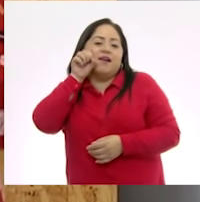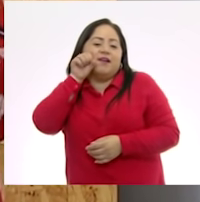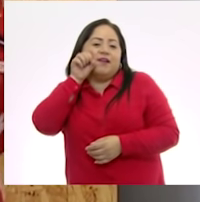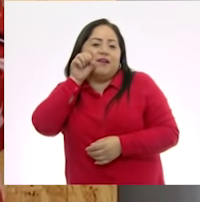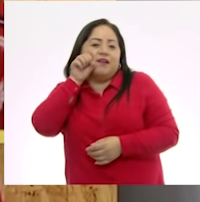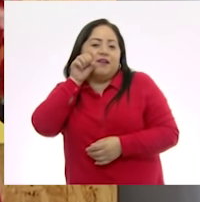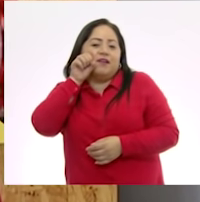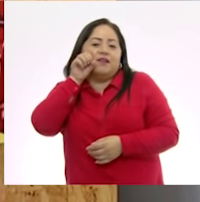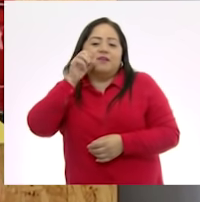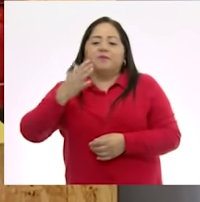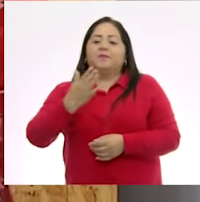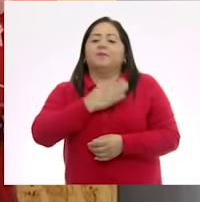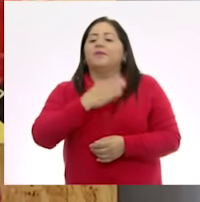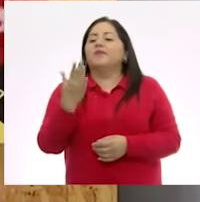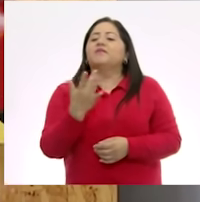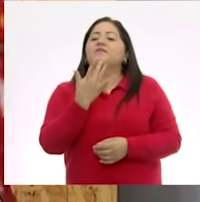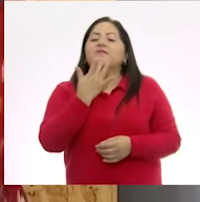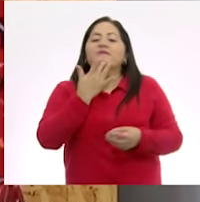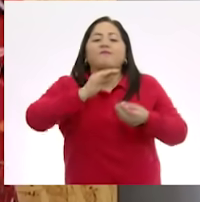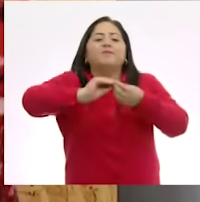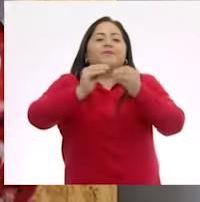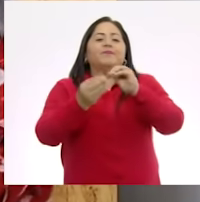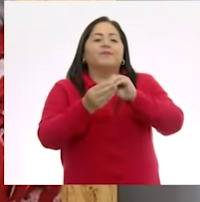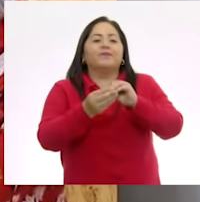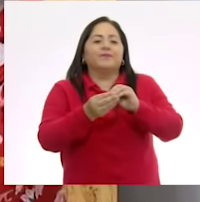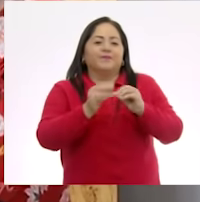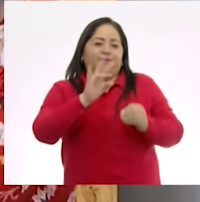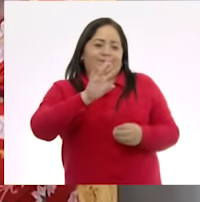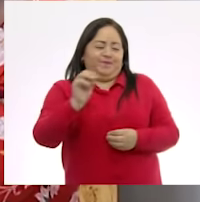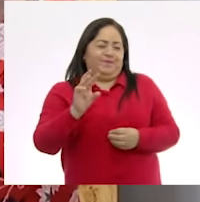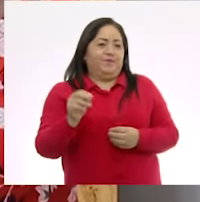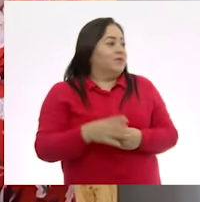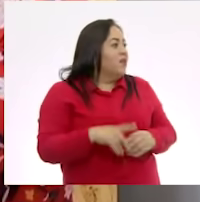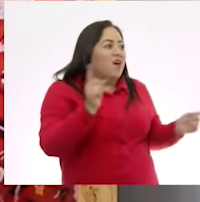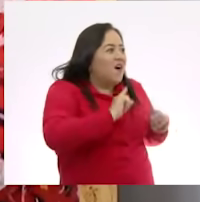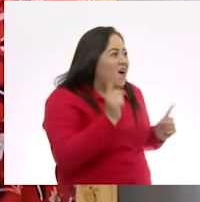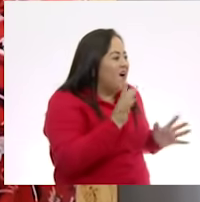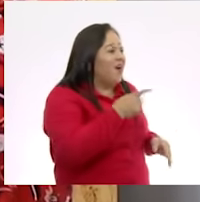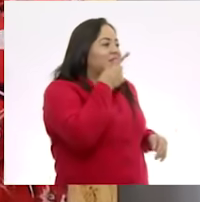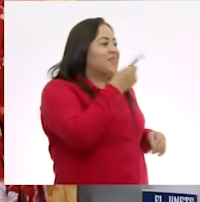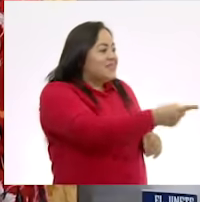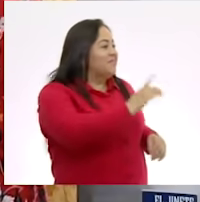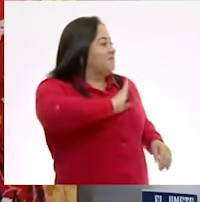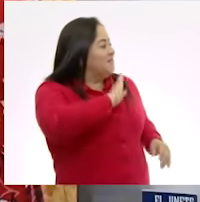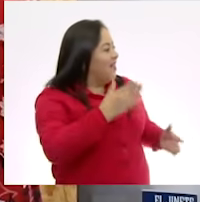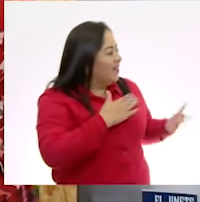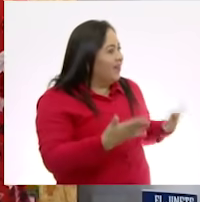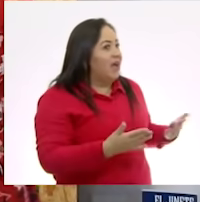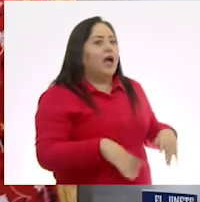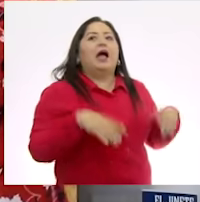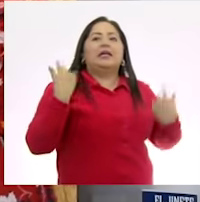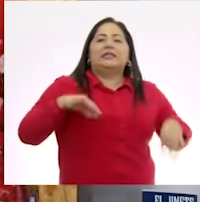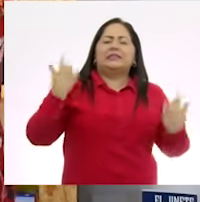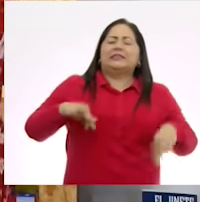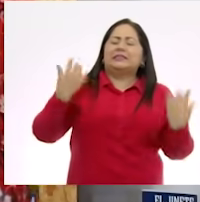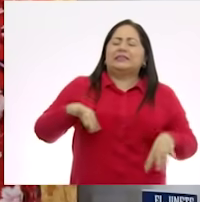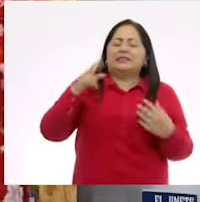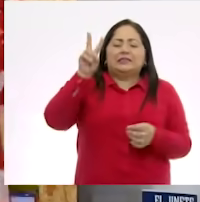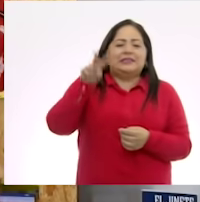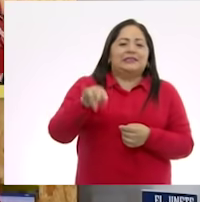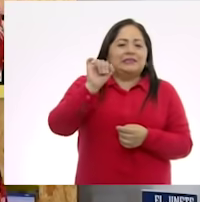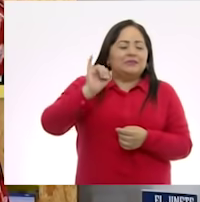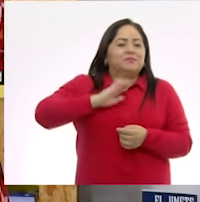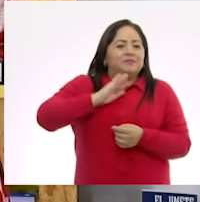my favorite number is 16. Ay, señor Sol, ¿qué dijimos? ¿No dijimos que iba a ser en español? Ay, sí, cierto, sí, cierto, sí,